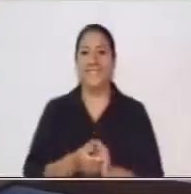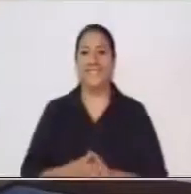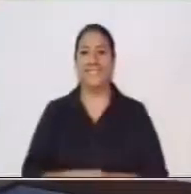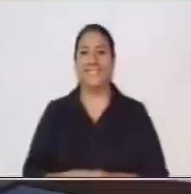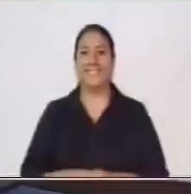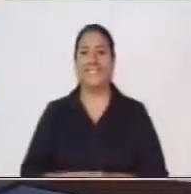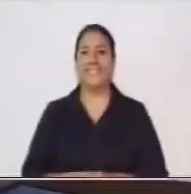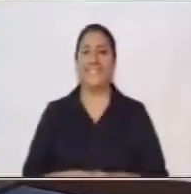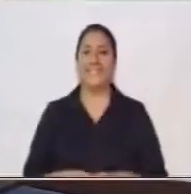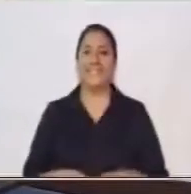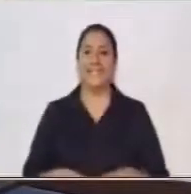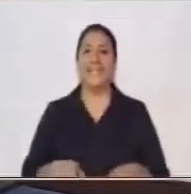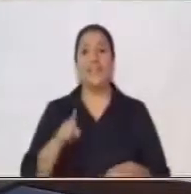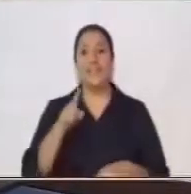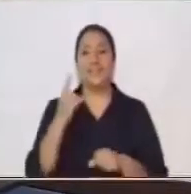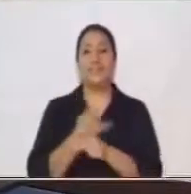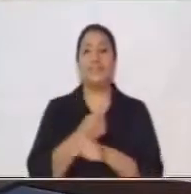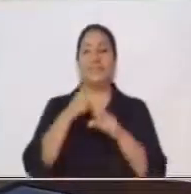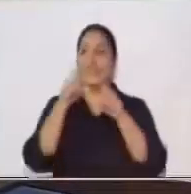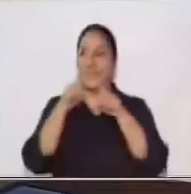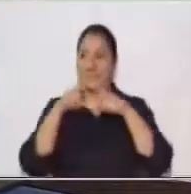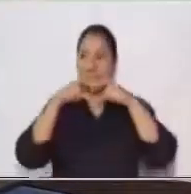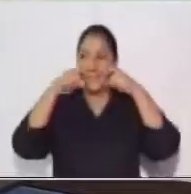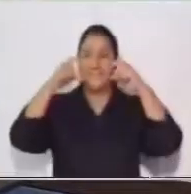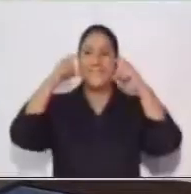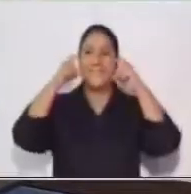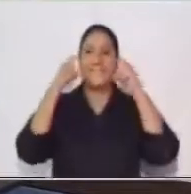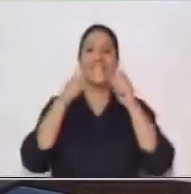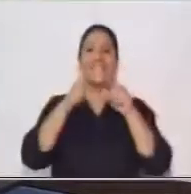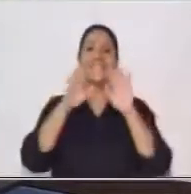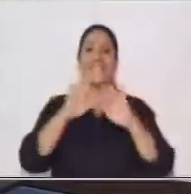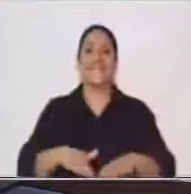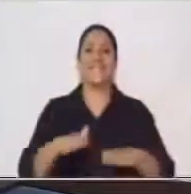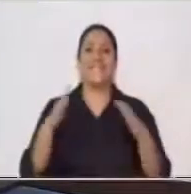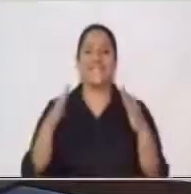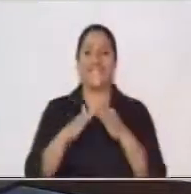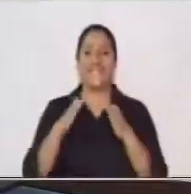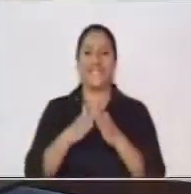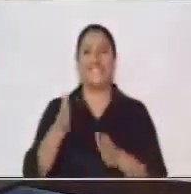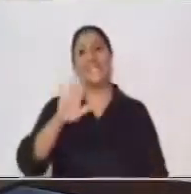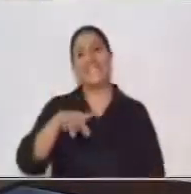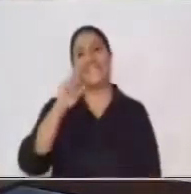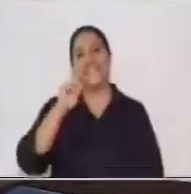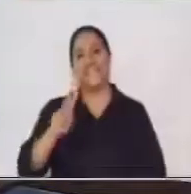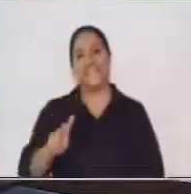y utiliza tus mascarillas. Quédate en casa. Hasta la próxima.